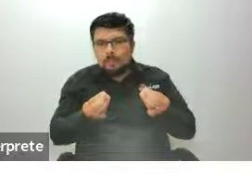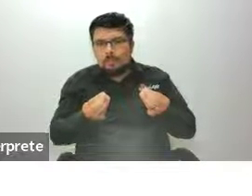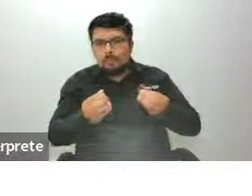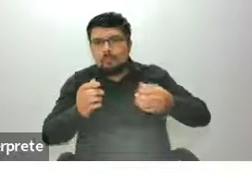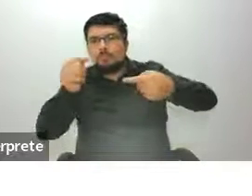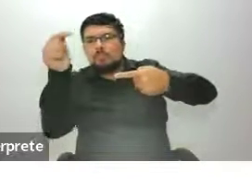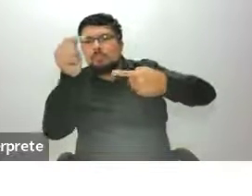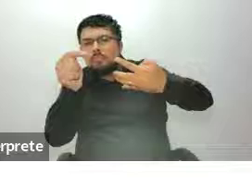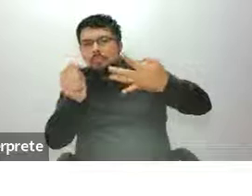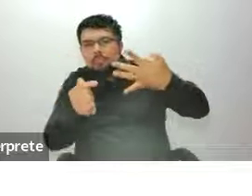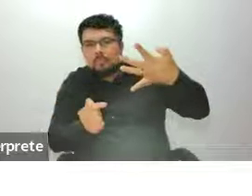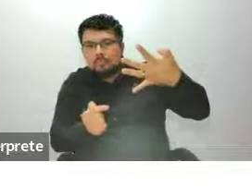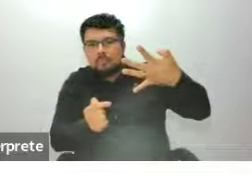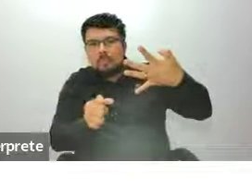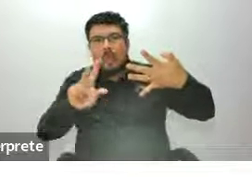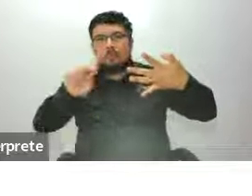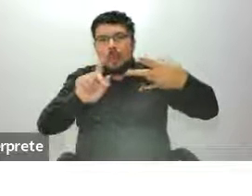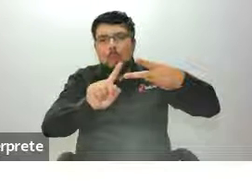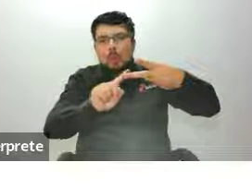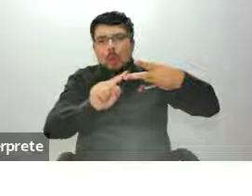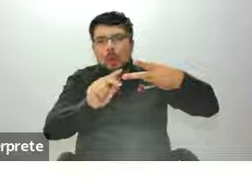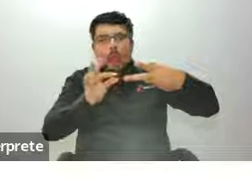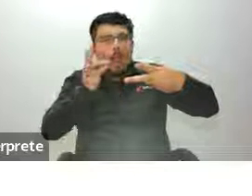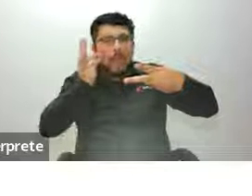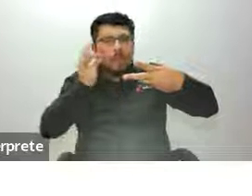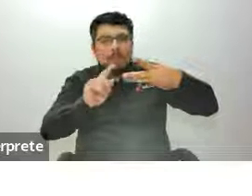dificultad? ¿Qué problemas tenemos aquí?